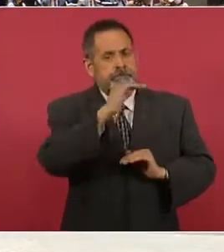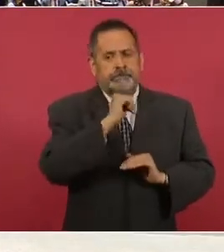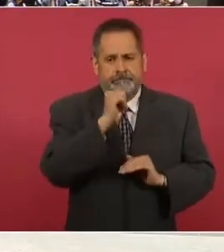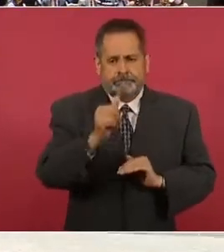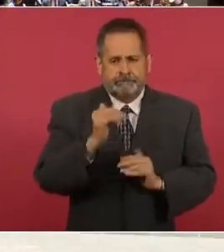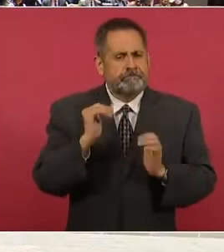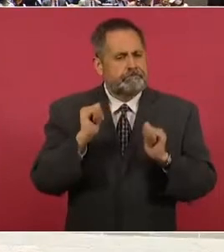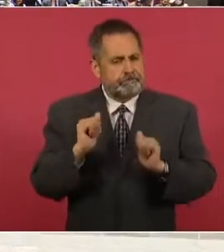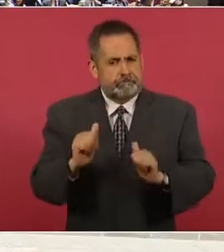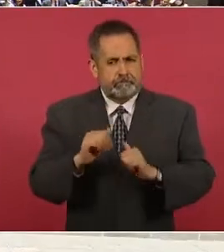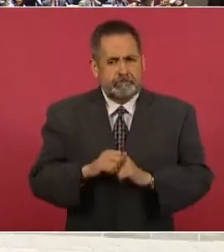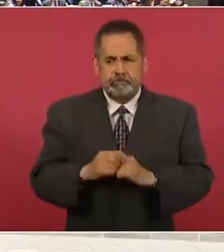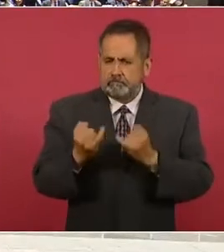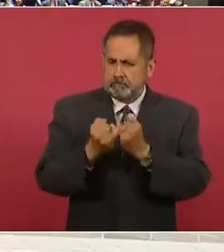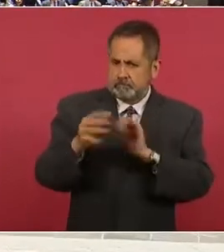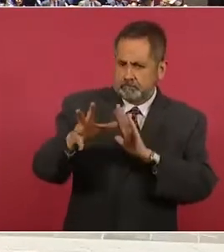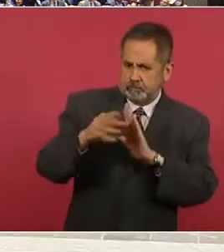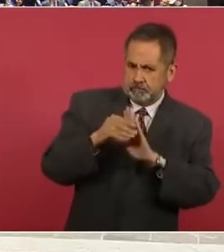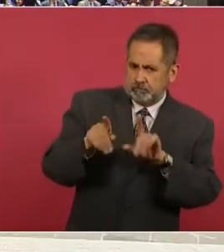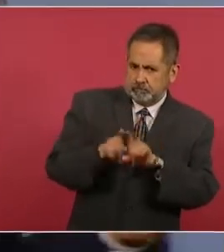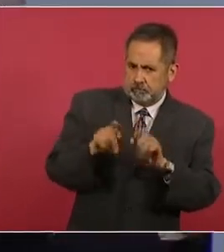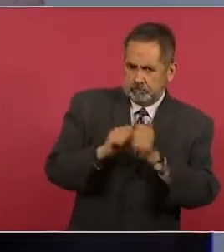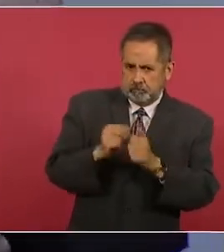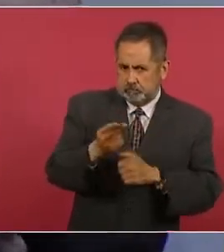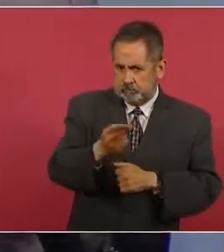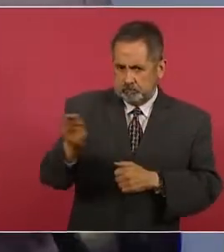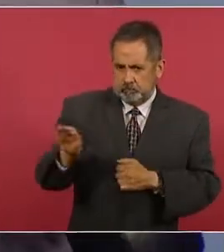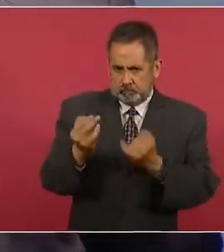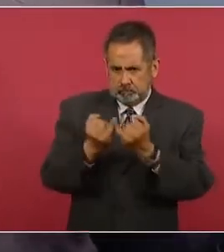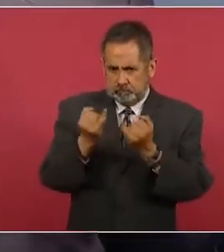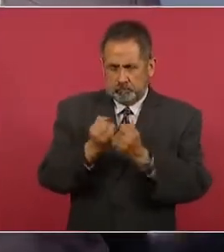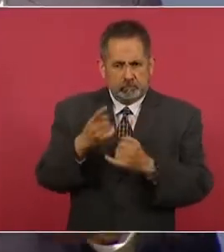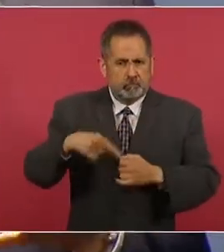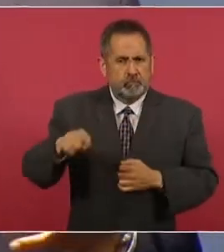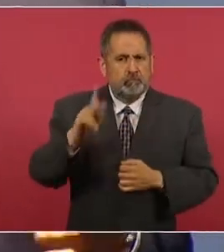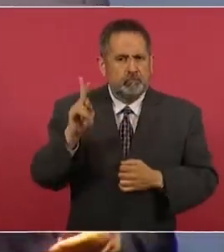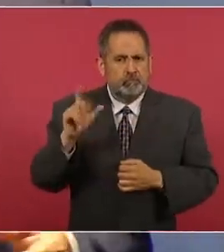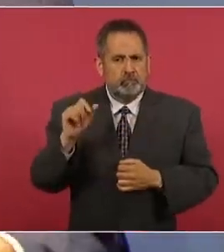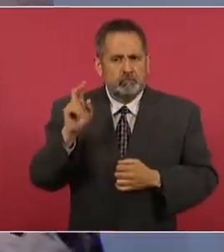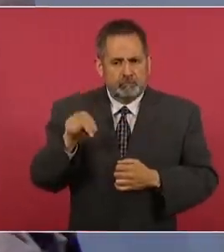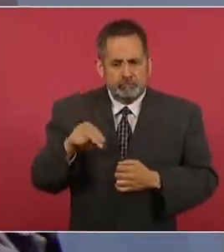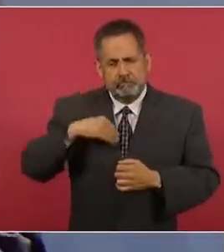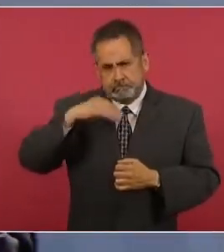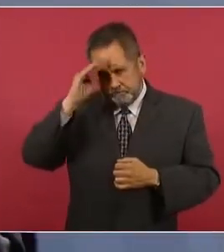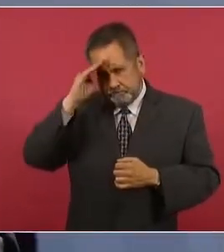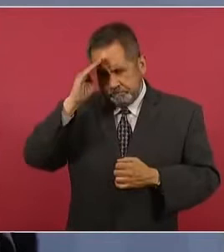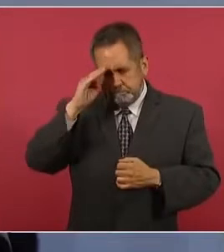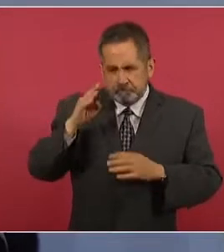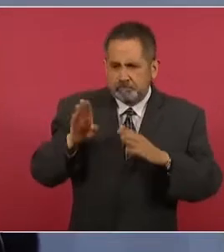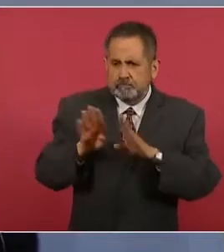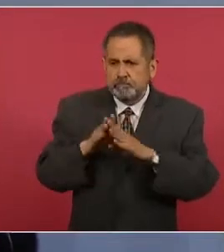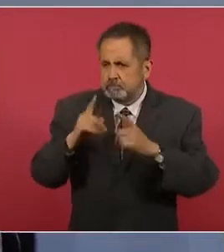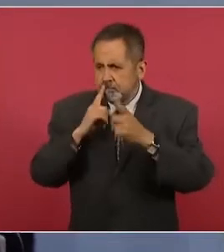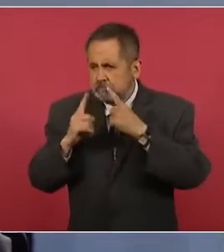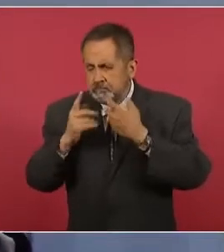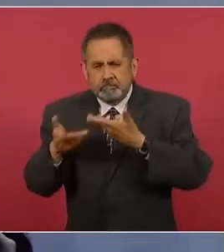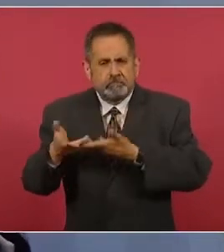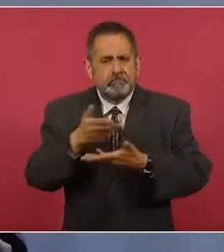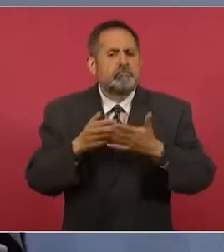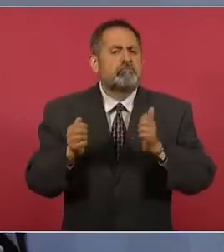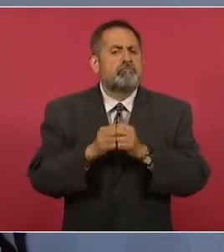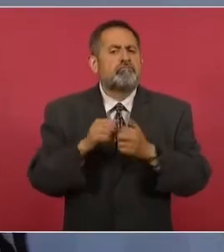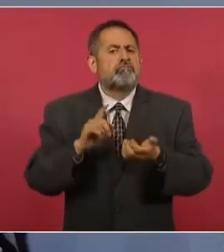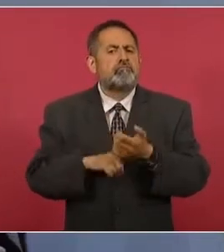ejemplo de ustedes, va a ser un plan concertado